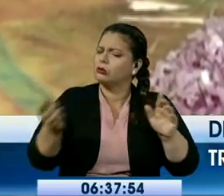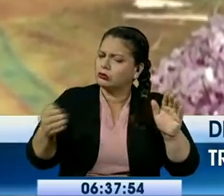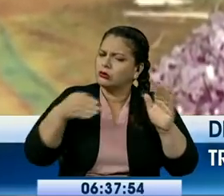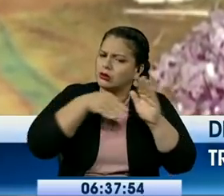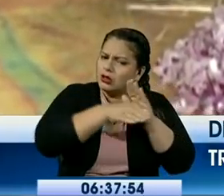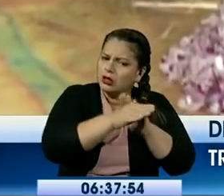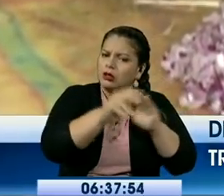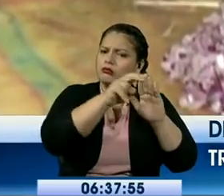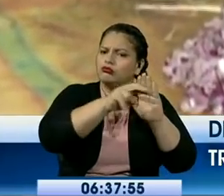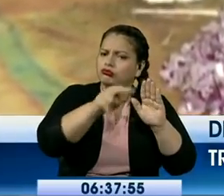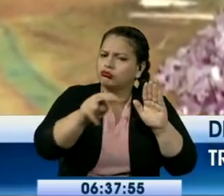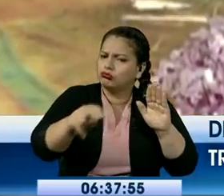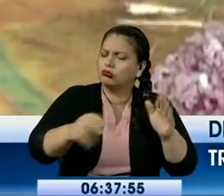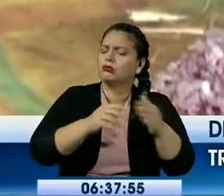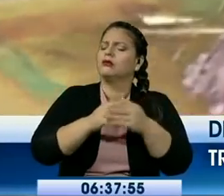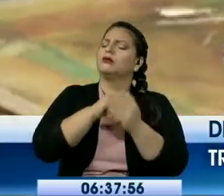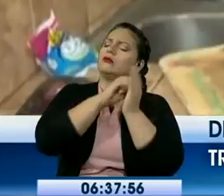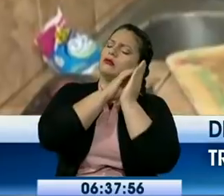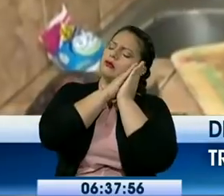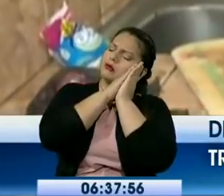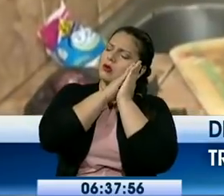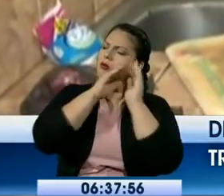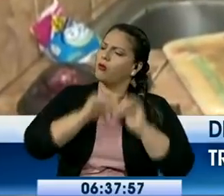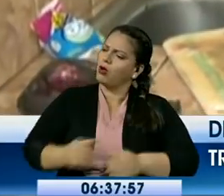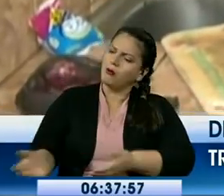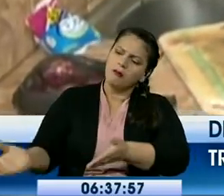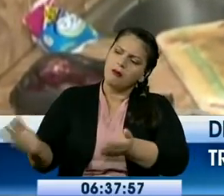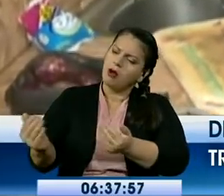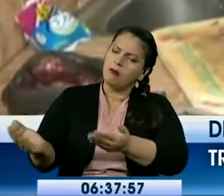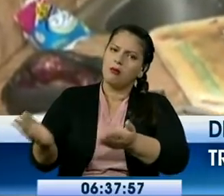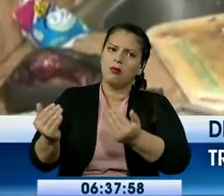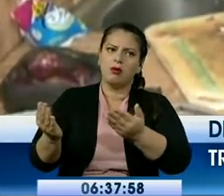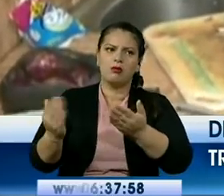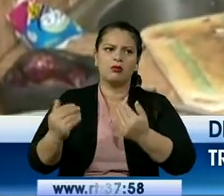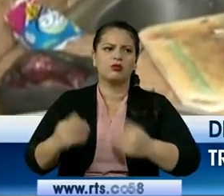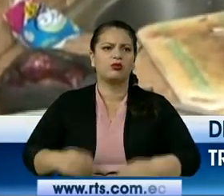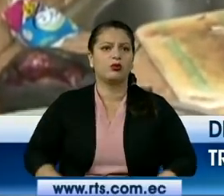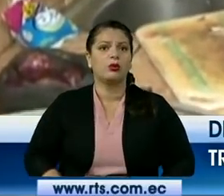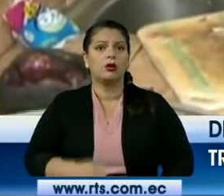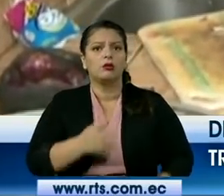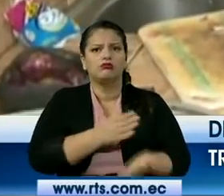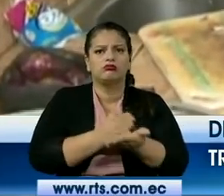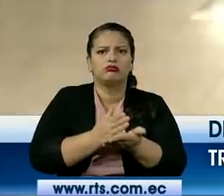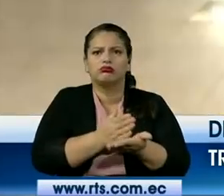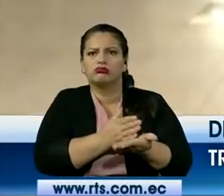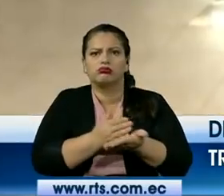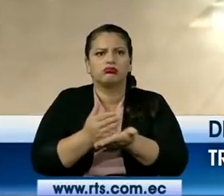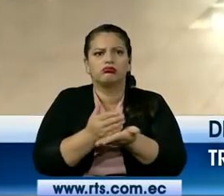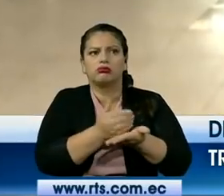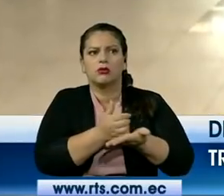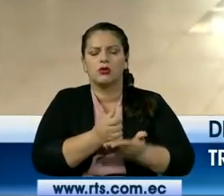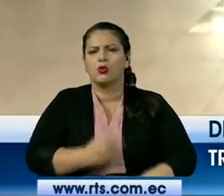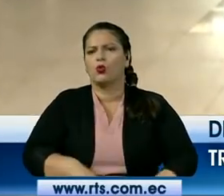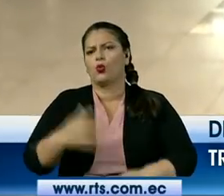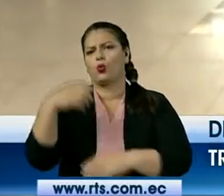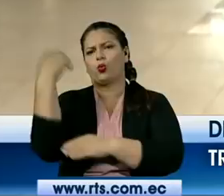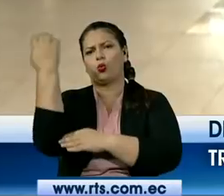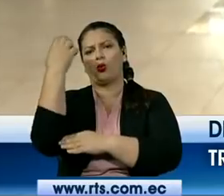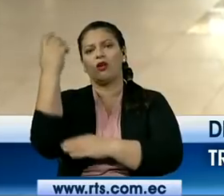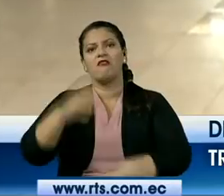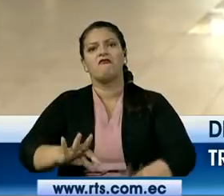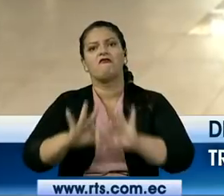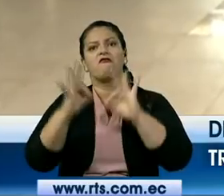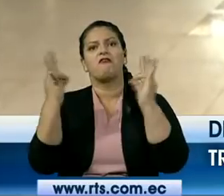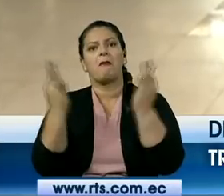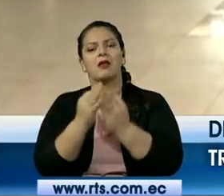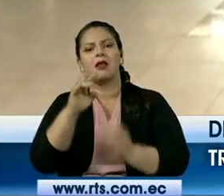La atención será permanente mientras dure la emergencia y se solucione la situación habitacional de las más de 20 familias que perdieron